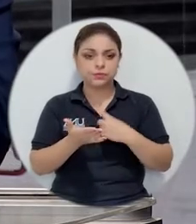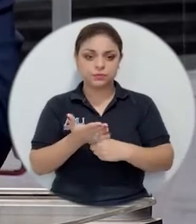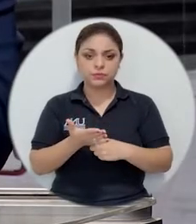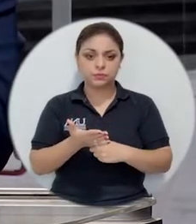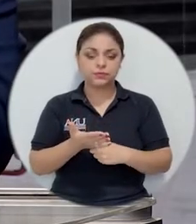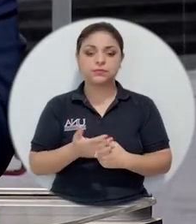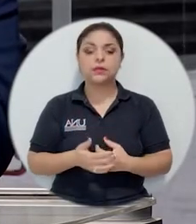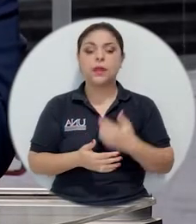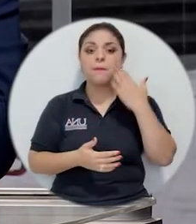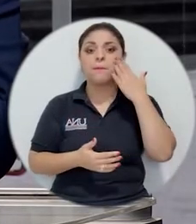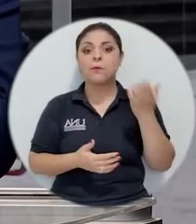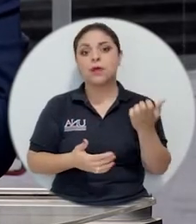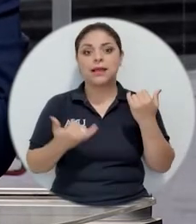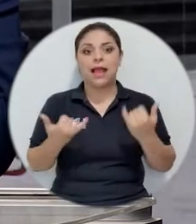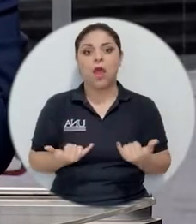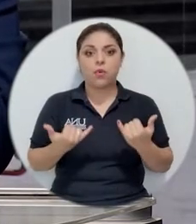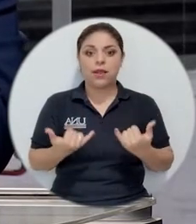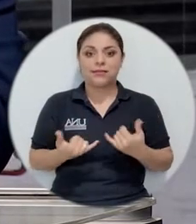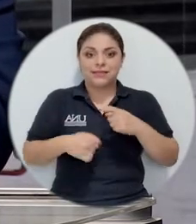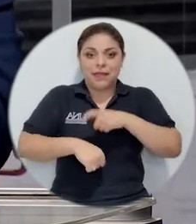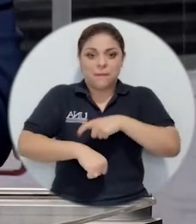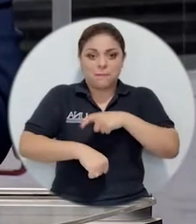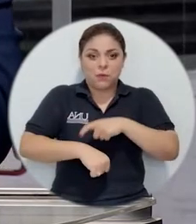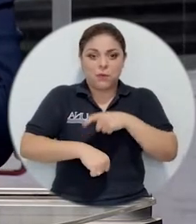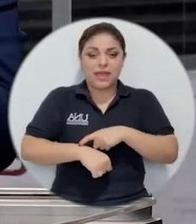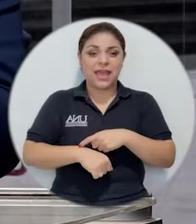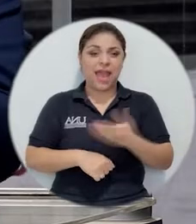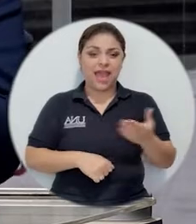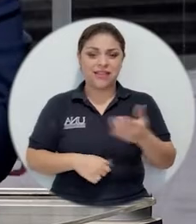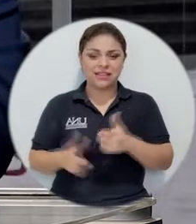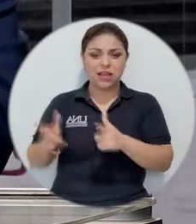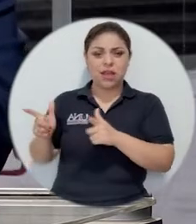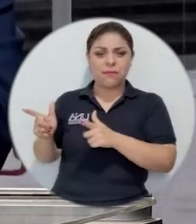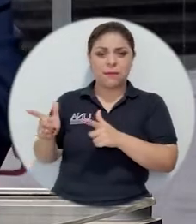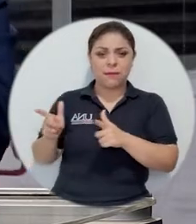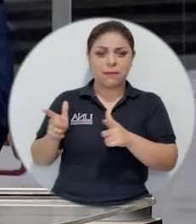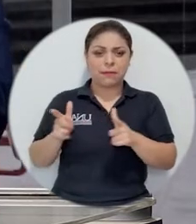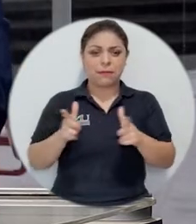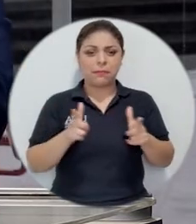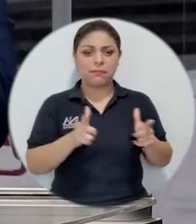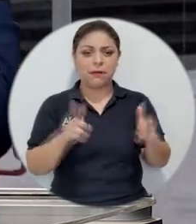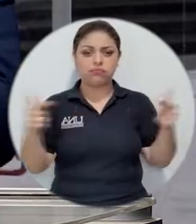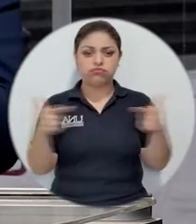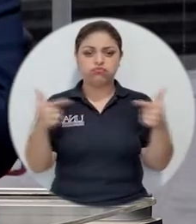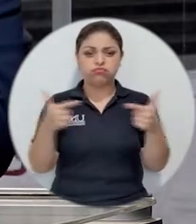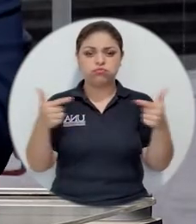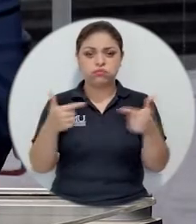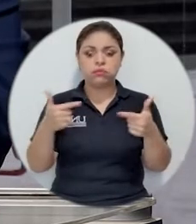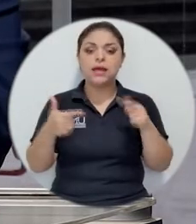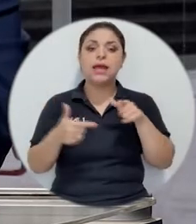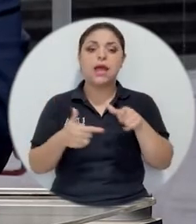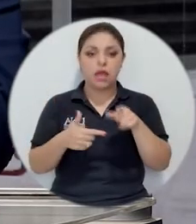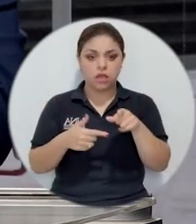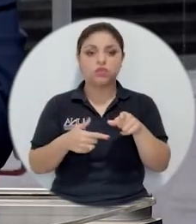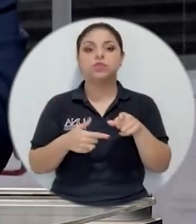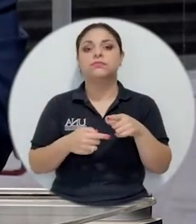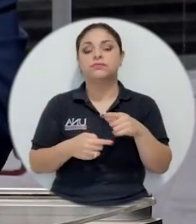porque vinimos de una época donde los grandes conflictos armados eran los temas en la agenda